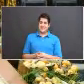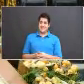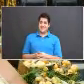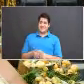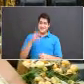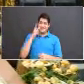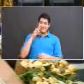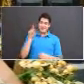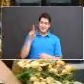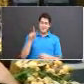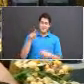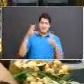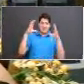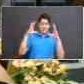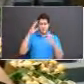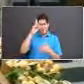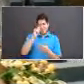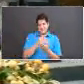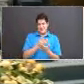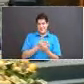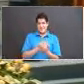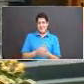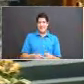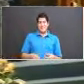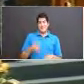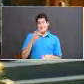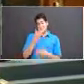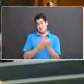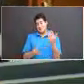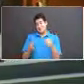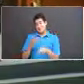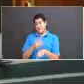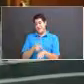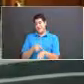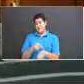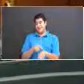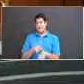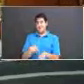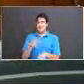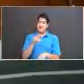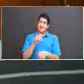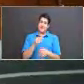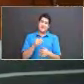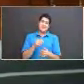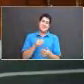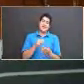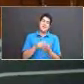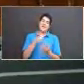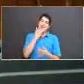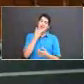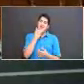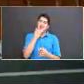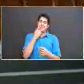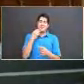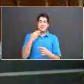Mire usted, entre paréntesis, ya se me fue el tiempo, ay. Va a tener que pedir perdón para la Santa Cena, pero